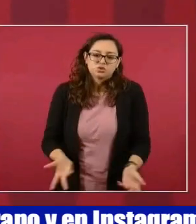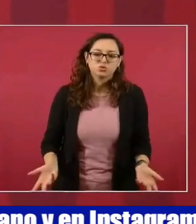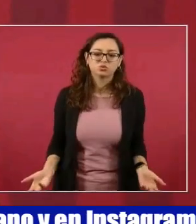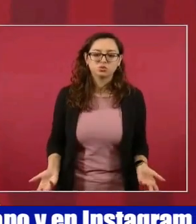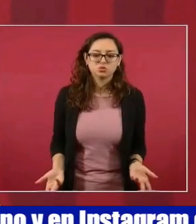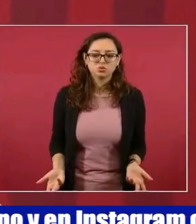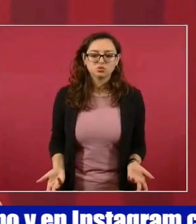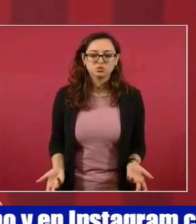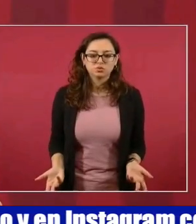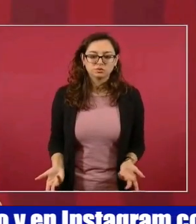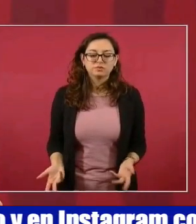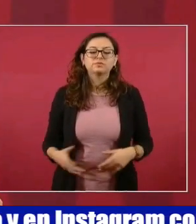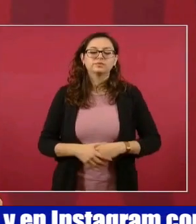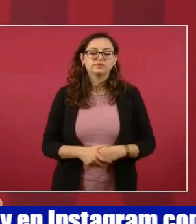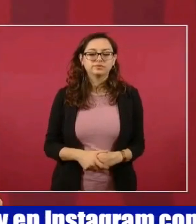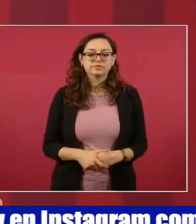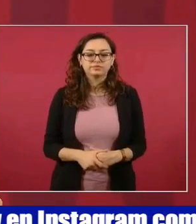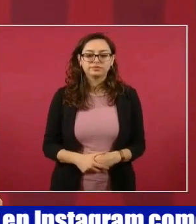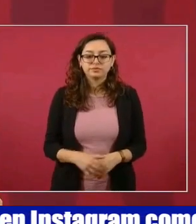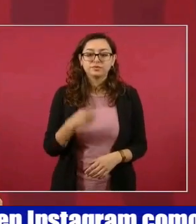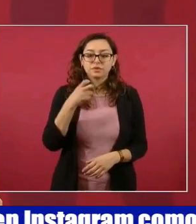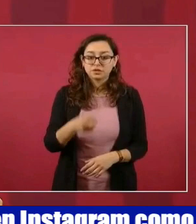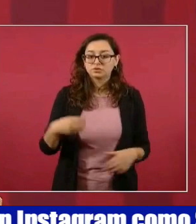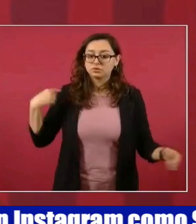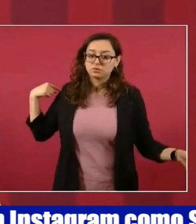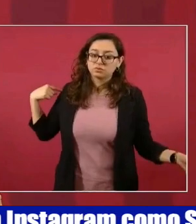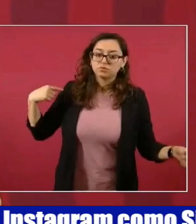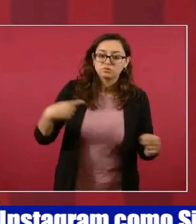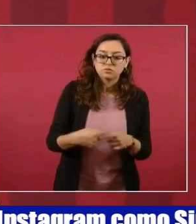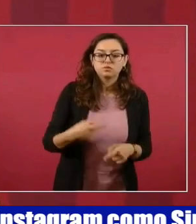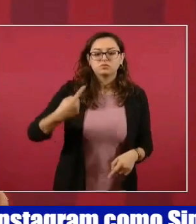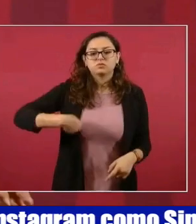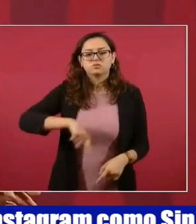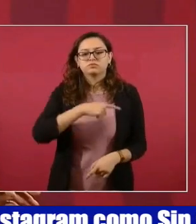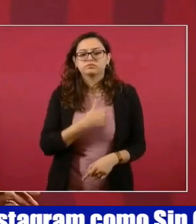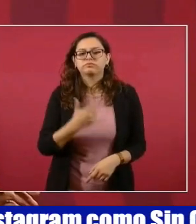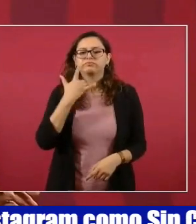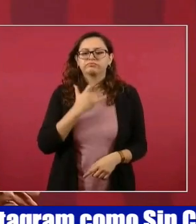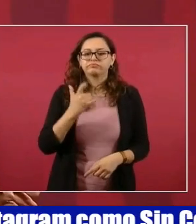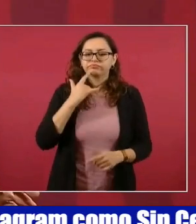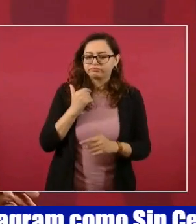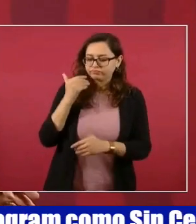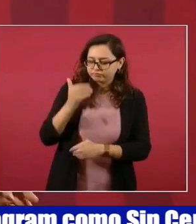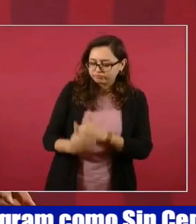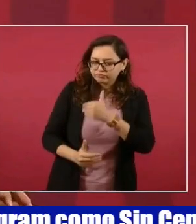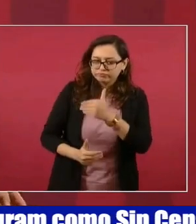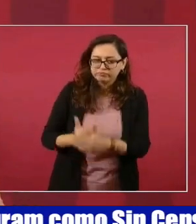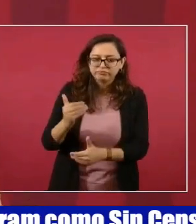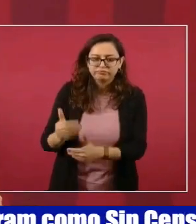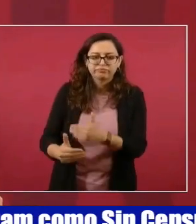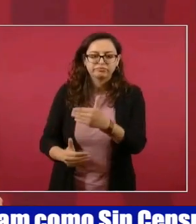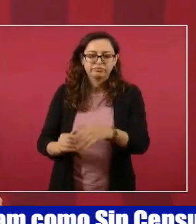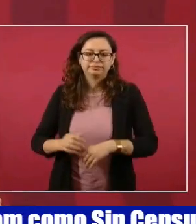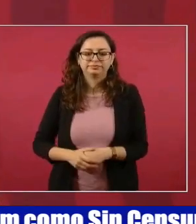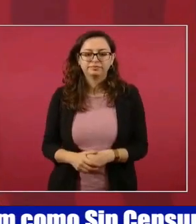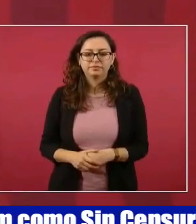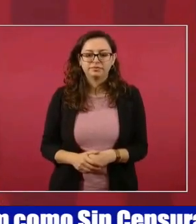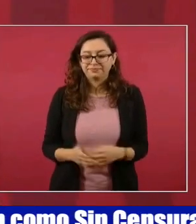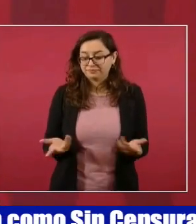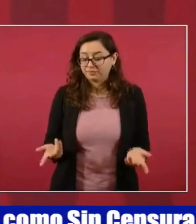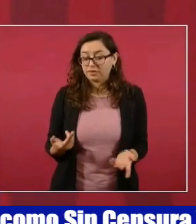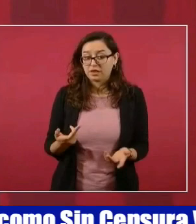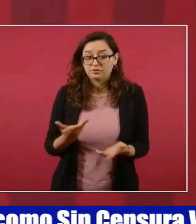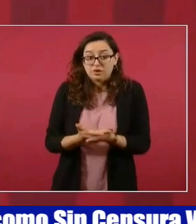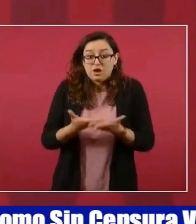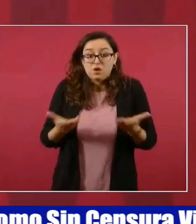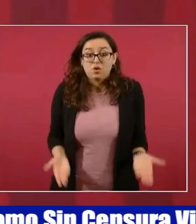tipo de infamias para detenerlo. Gobernar desde una atalaya trincherada o desde un ring de boxeo dificulta la posibilidad de construir cualquier